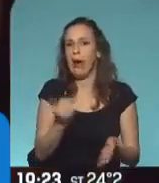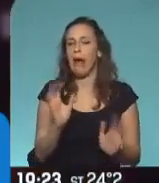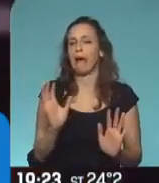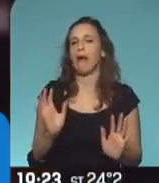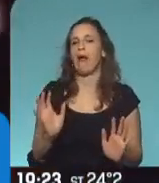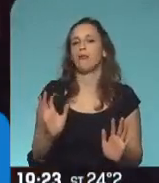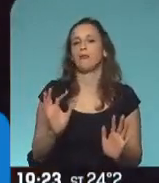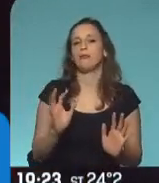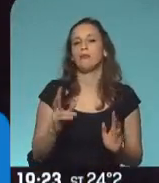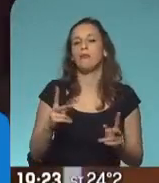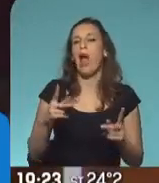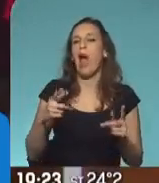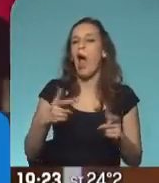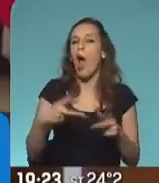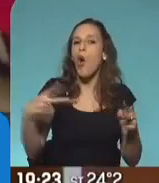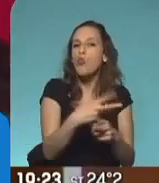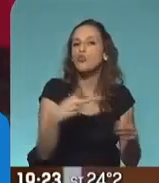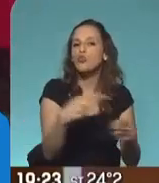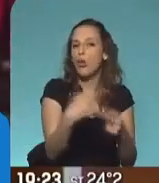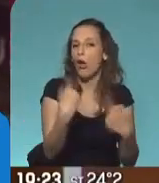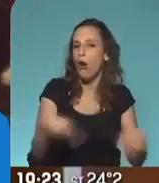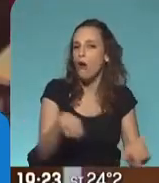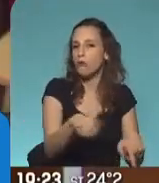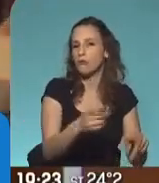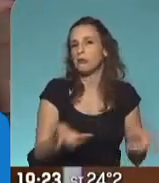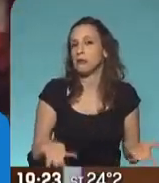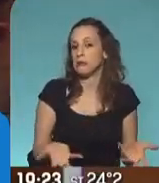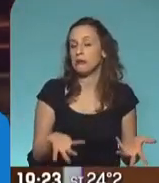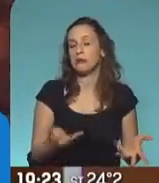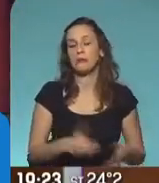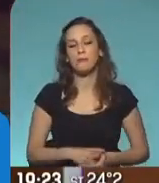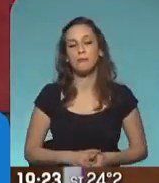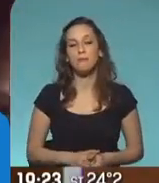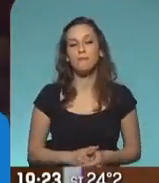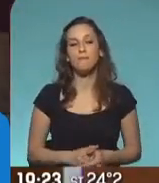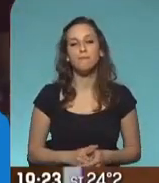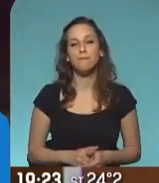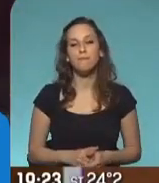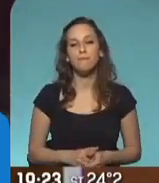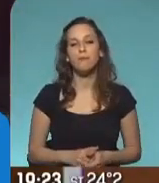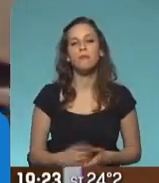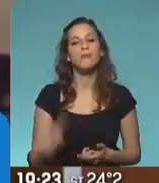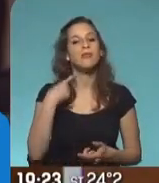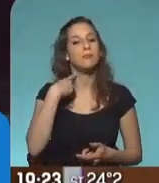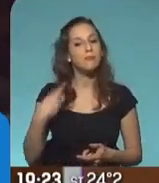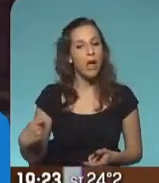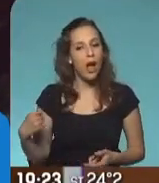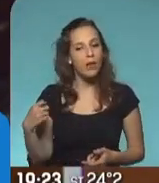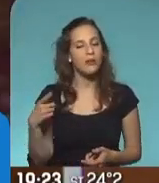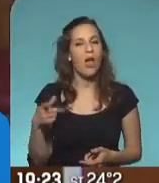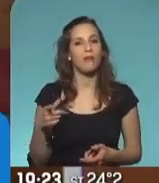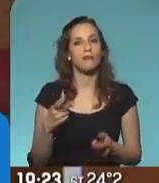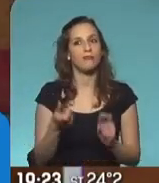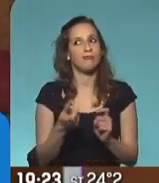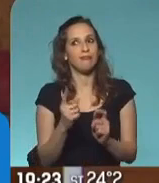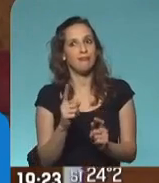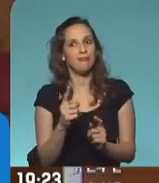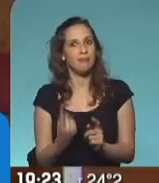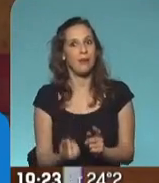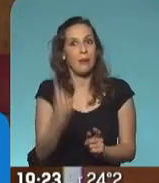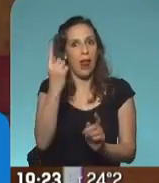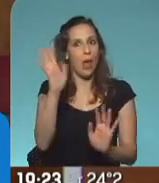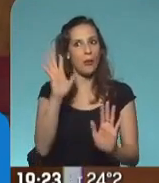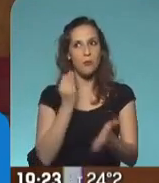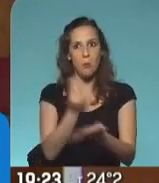salir o tener alternativas políticas más conservadoras. España sale de esta norma y por primera vez un gobierno